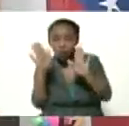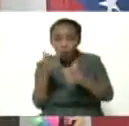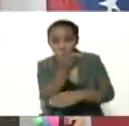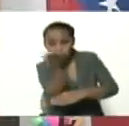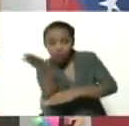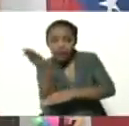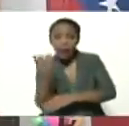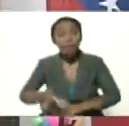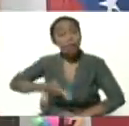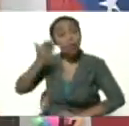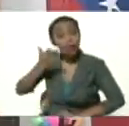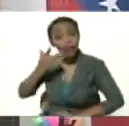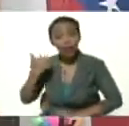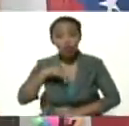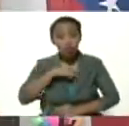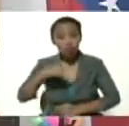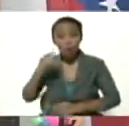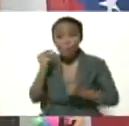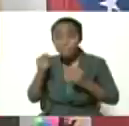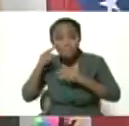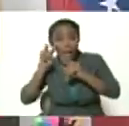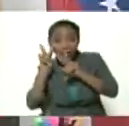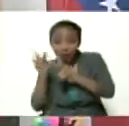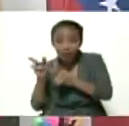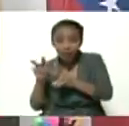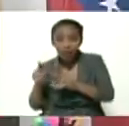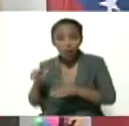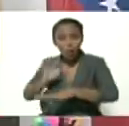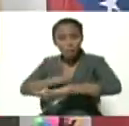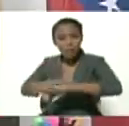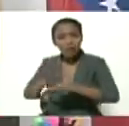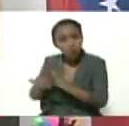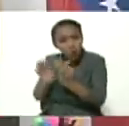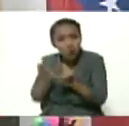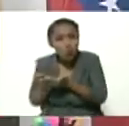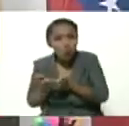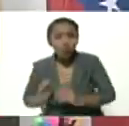muy importante que estemos pendientes de lo que está pasando en el mundo.